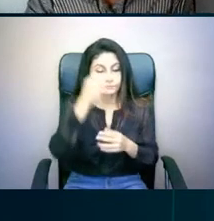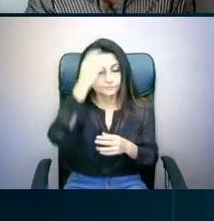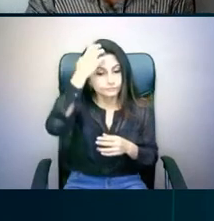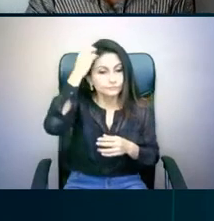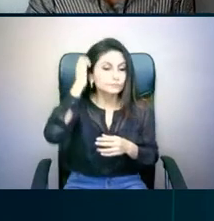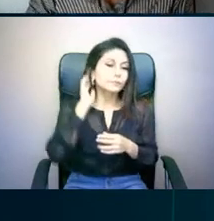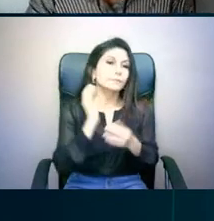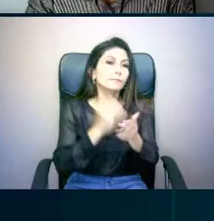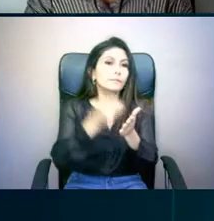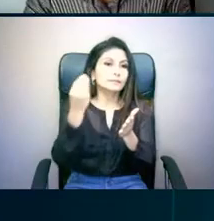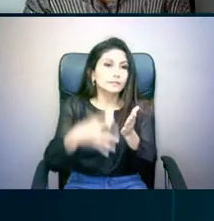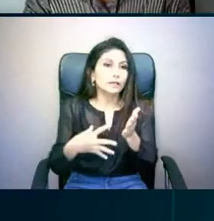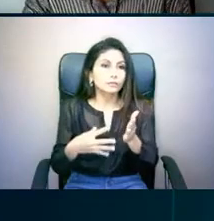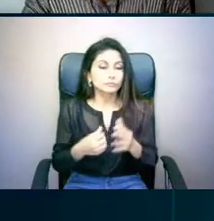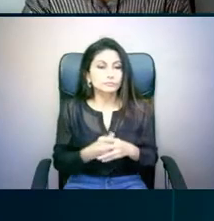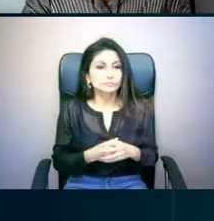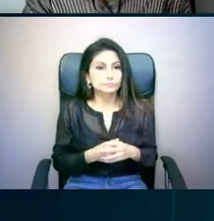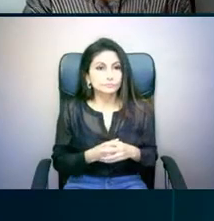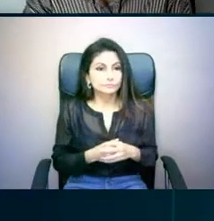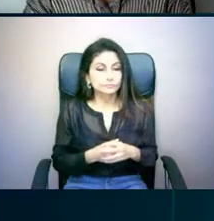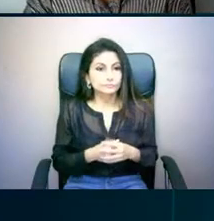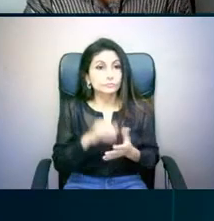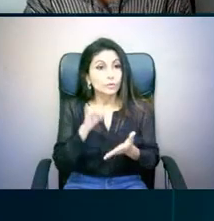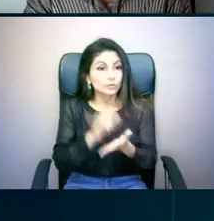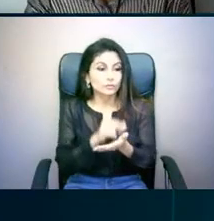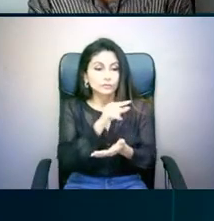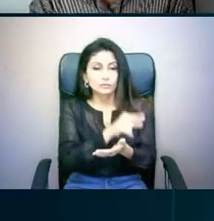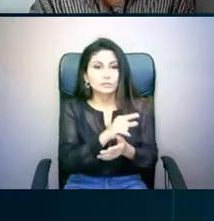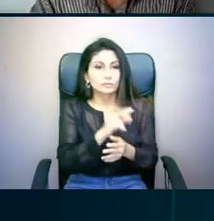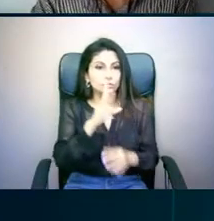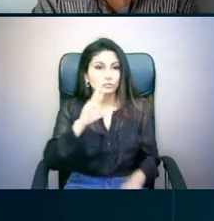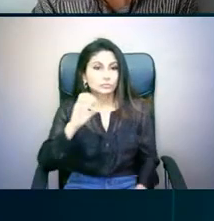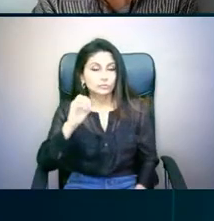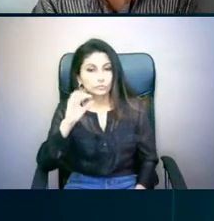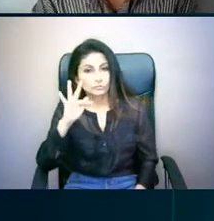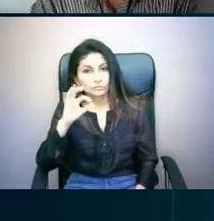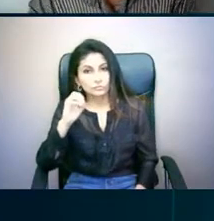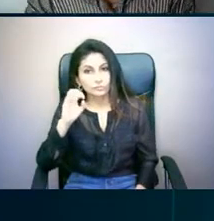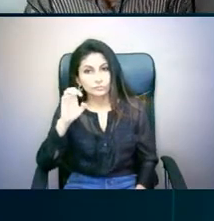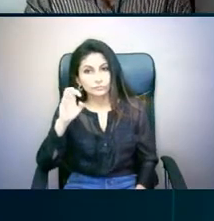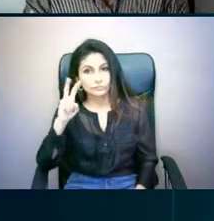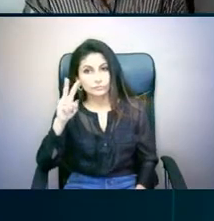Entonces, por esto se descarta la rotoevaporación.